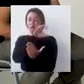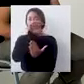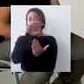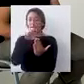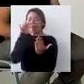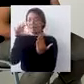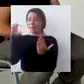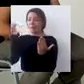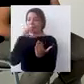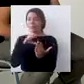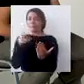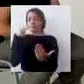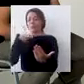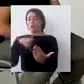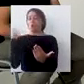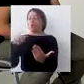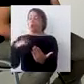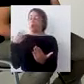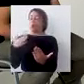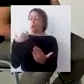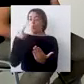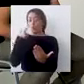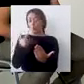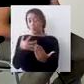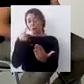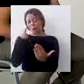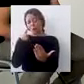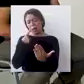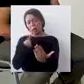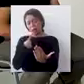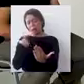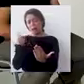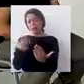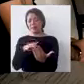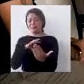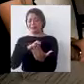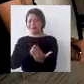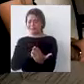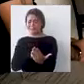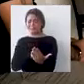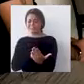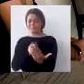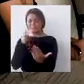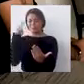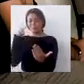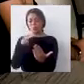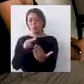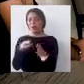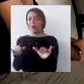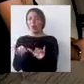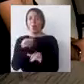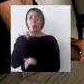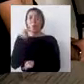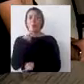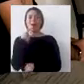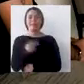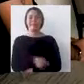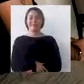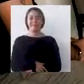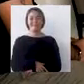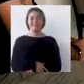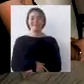realmente fantásticos, maravillosos de leer, que te arrancan lágrimas, como el Cuentacuentos. Sí, el Cuentacuentos